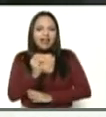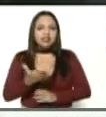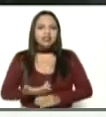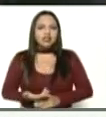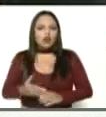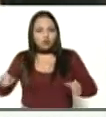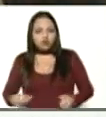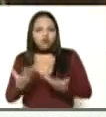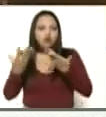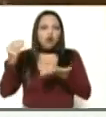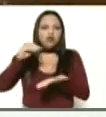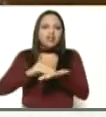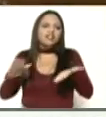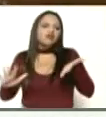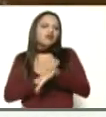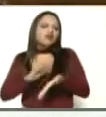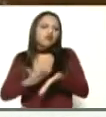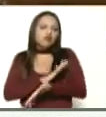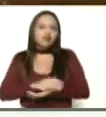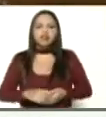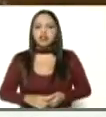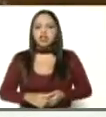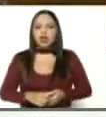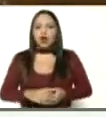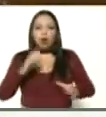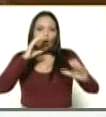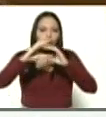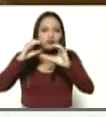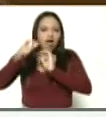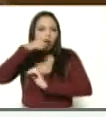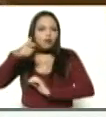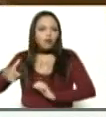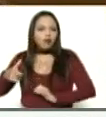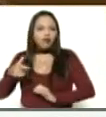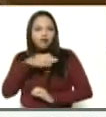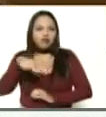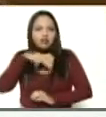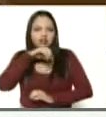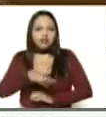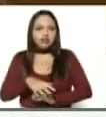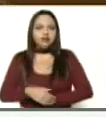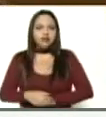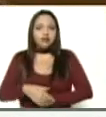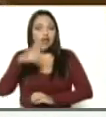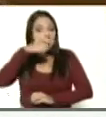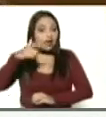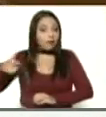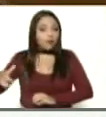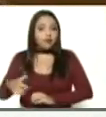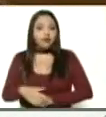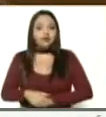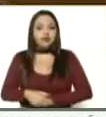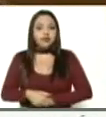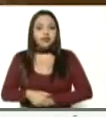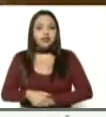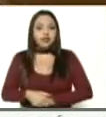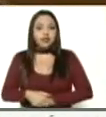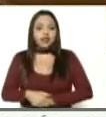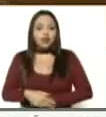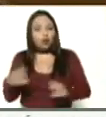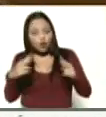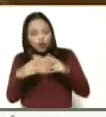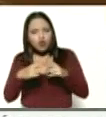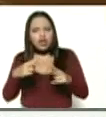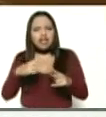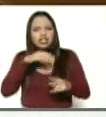resurgir nuevamente de lo que es comunicarle al pueblo nuestra historia y que el pueblo la vive en asumir, que no vea la historia como algo